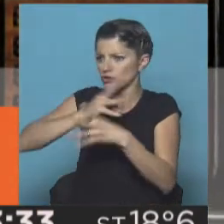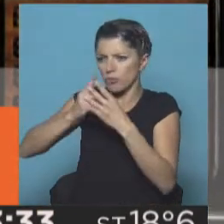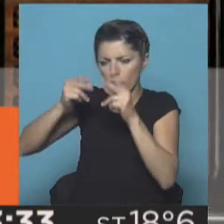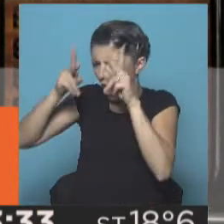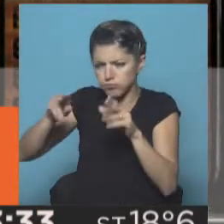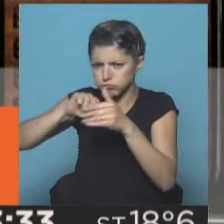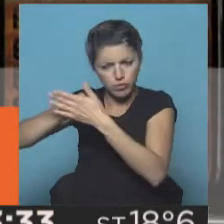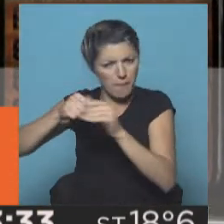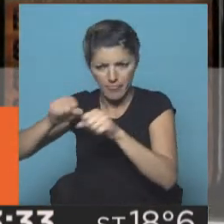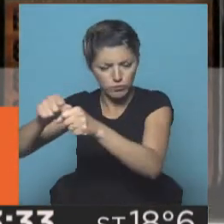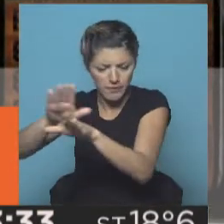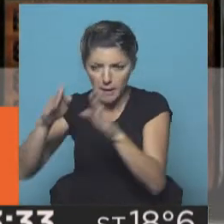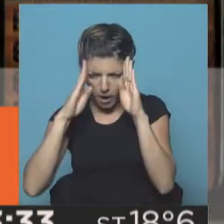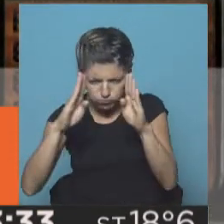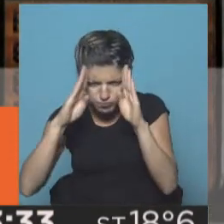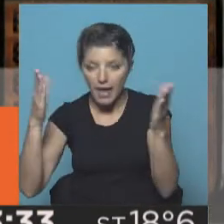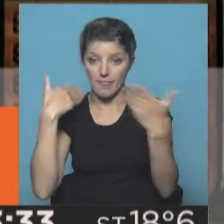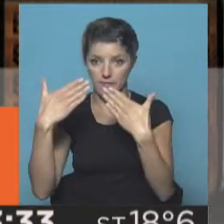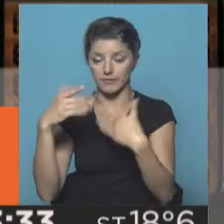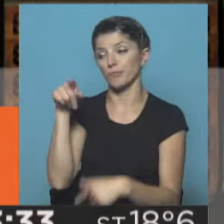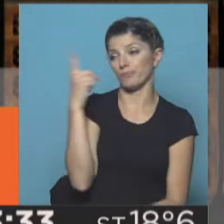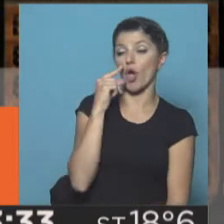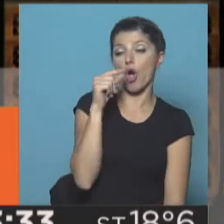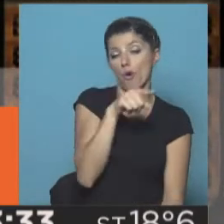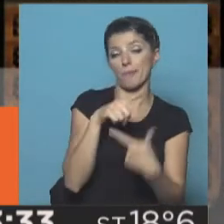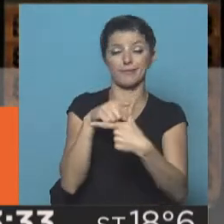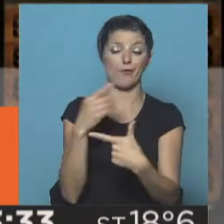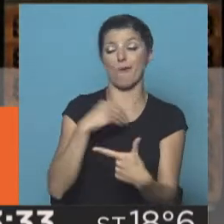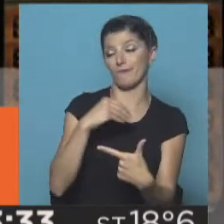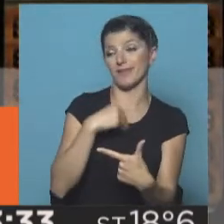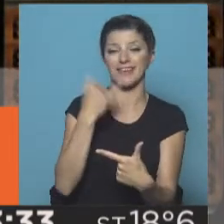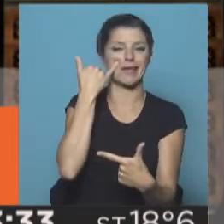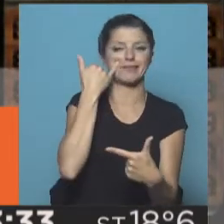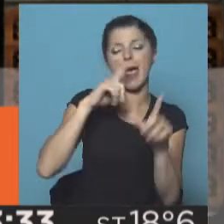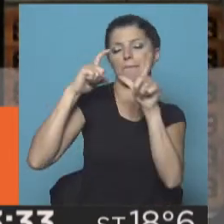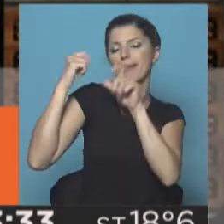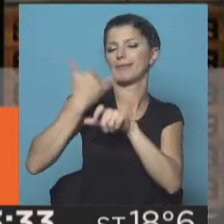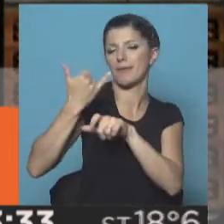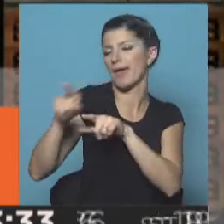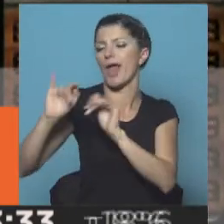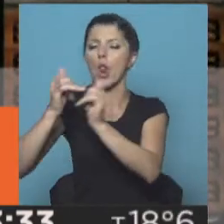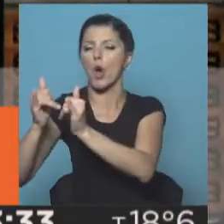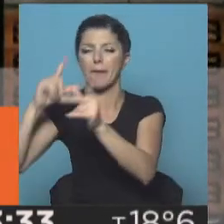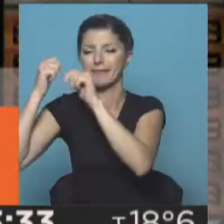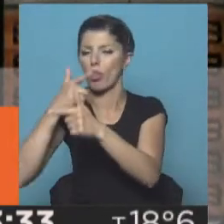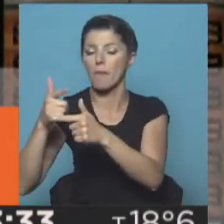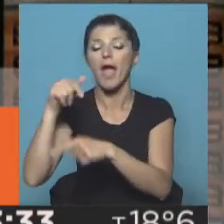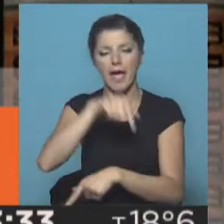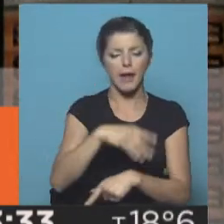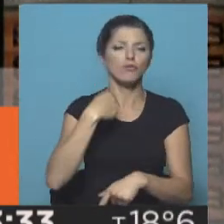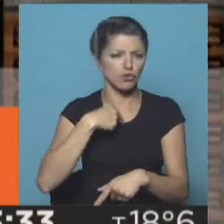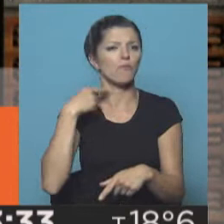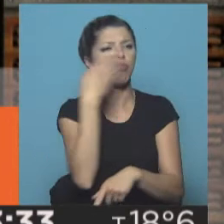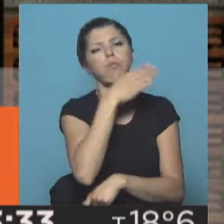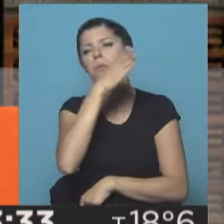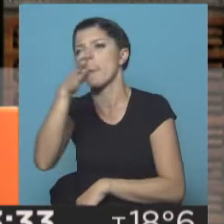prepararse. Nixon, confiado en que la experiencia prevalecería sobre la juventud, mantuvo en cambio una intensa agenda y llegó al estudio